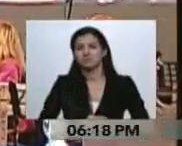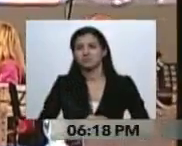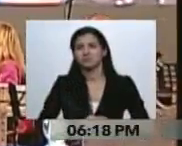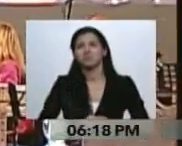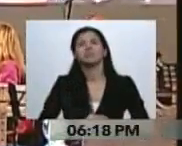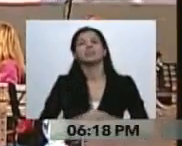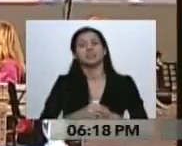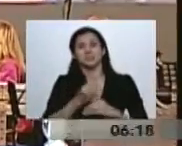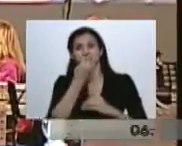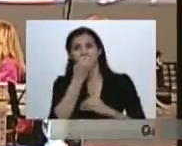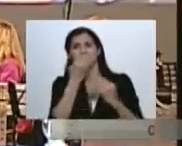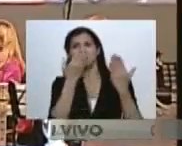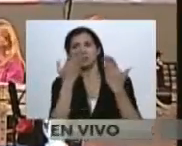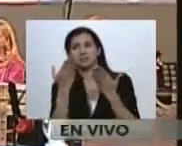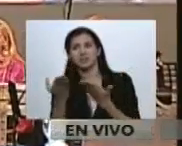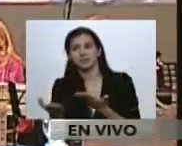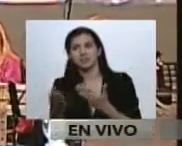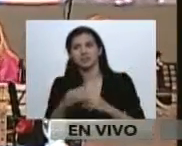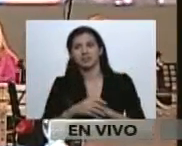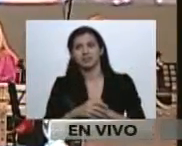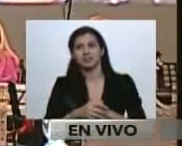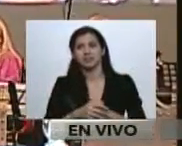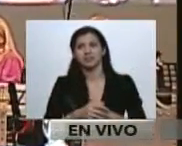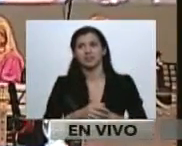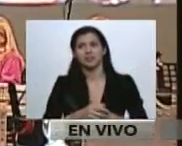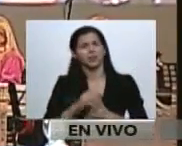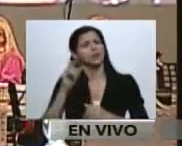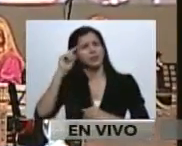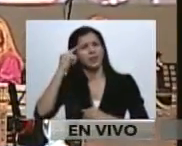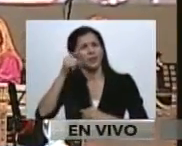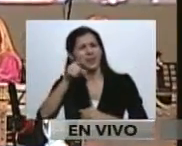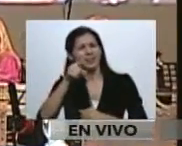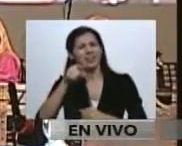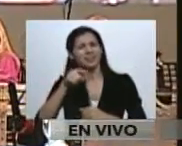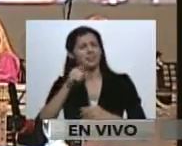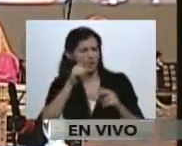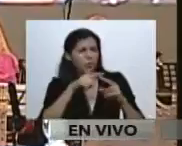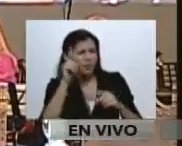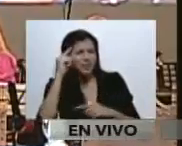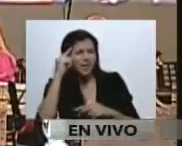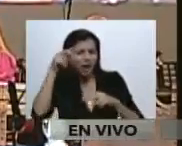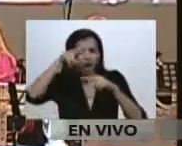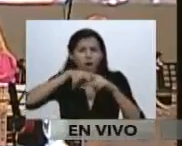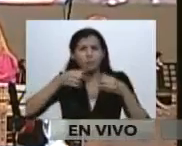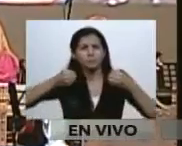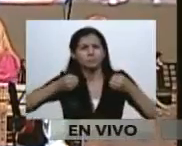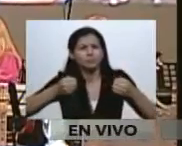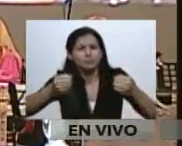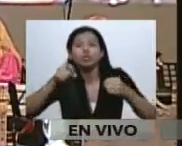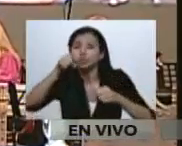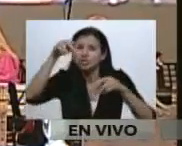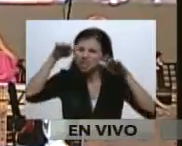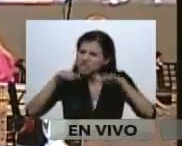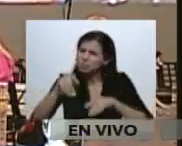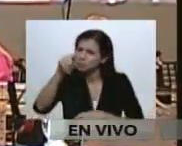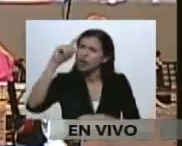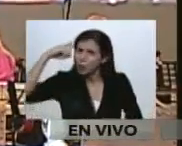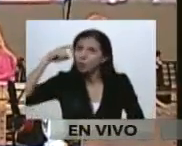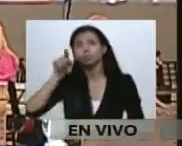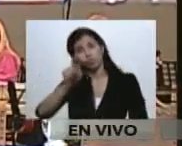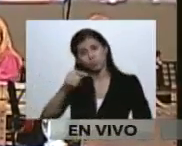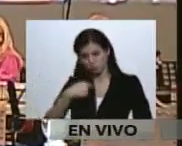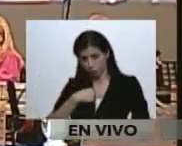bienvenida. Tío, ¿te acuerdas cuando tú estabas en el columpio, que estabas chiquito? ¿Quién? ¿Tú?